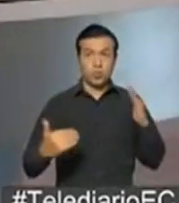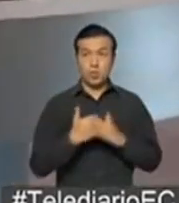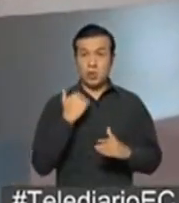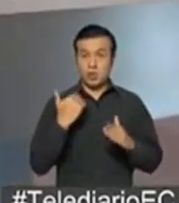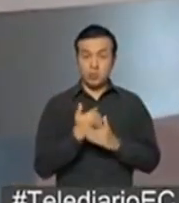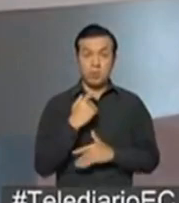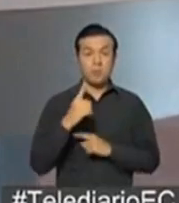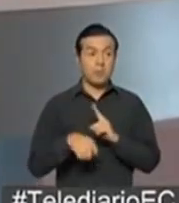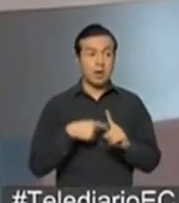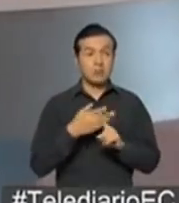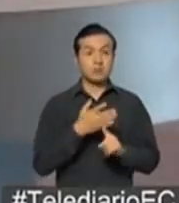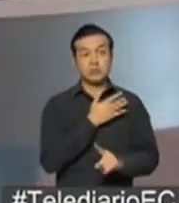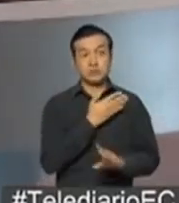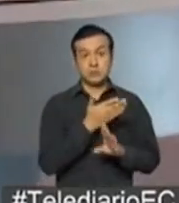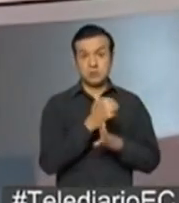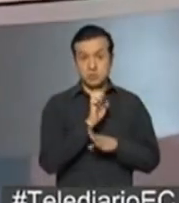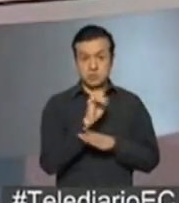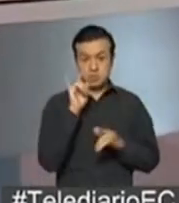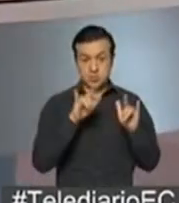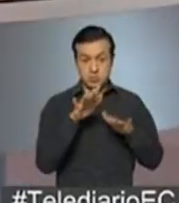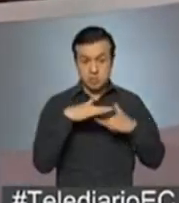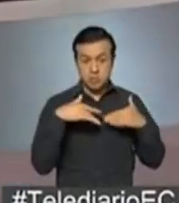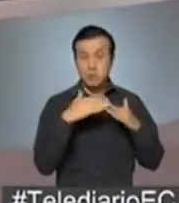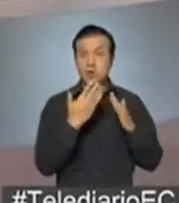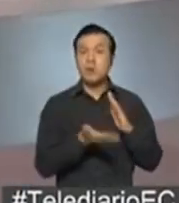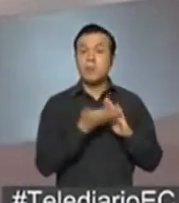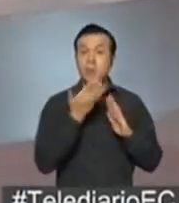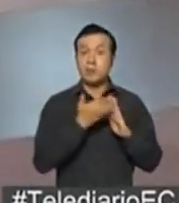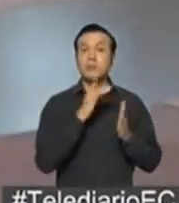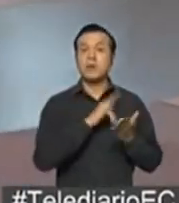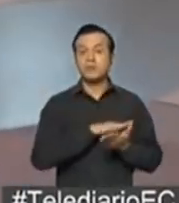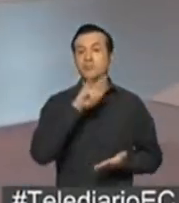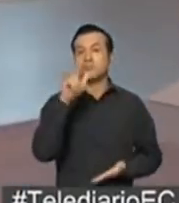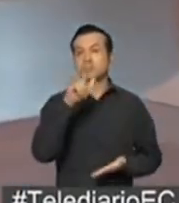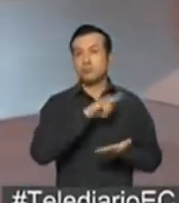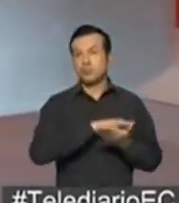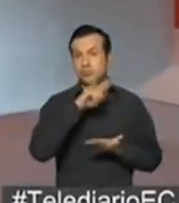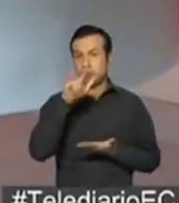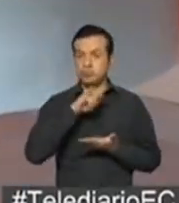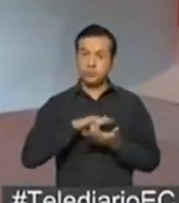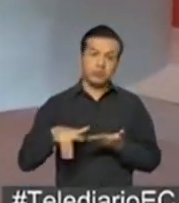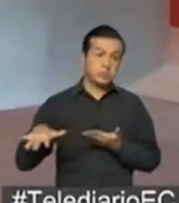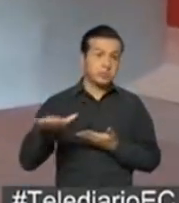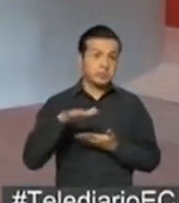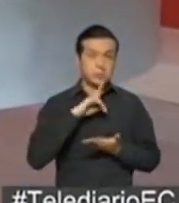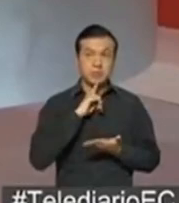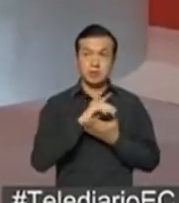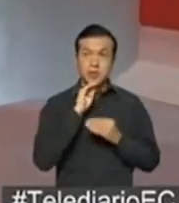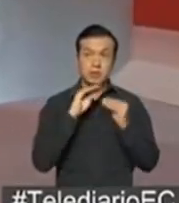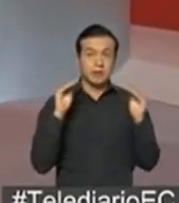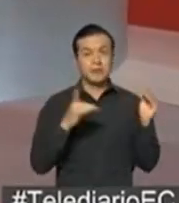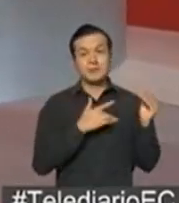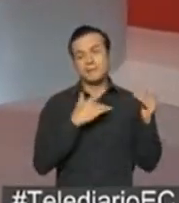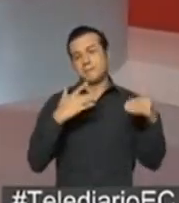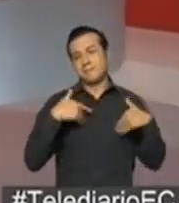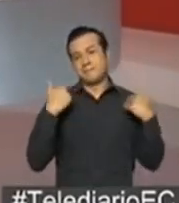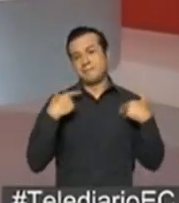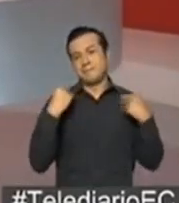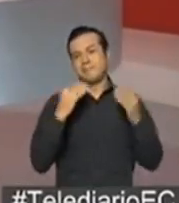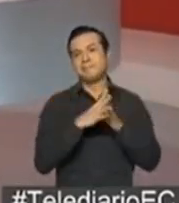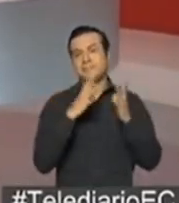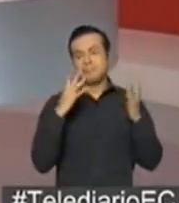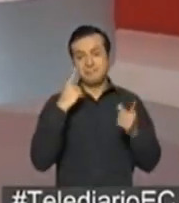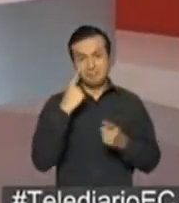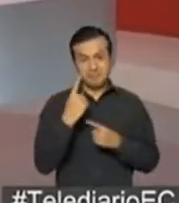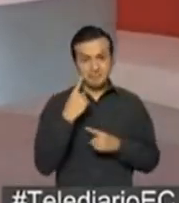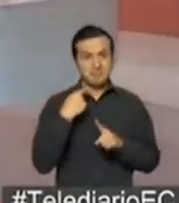líneas aéreas que ya operan en el Ecuador han incrementado sus frecuencias, destinos y vuelos. Así que estamos muy contentos por eso y vamos